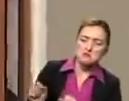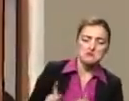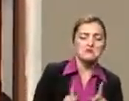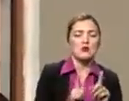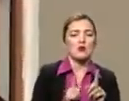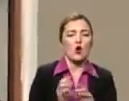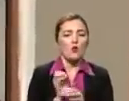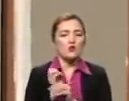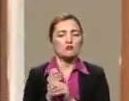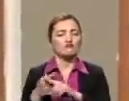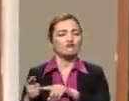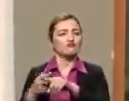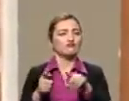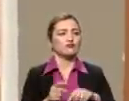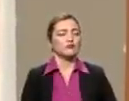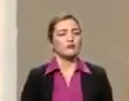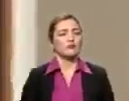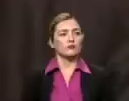otras obligaciones.